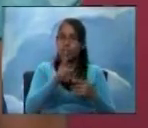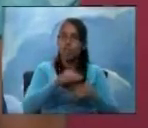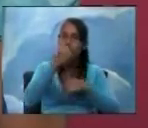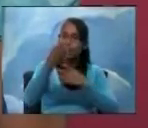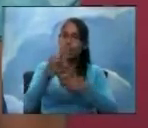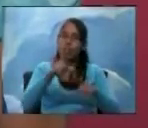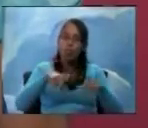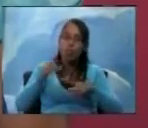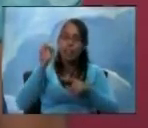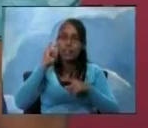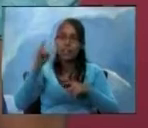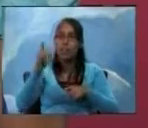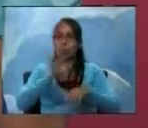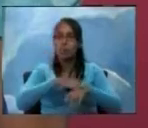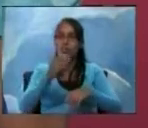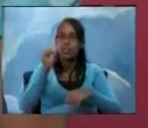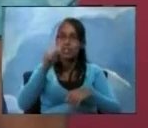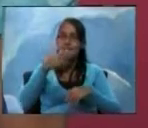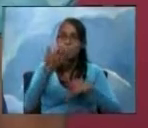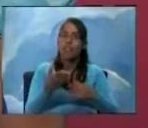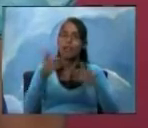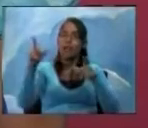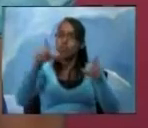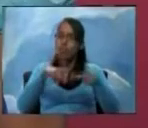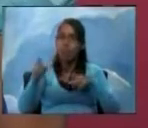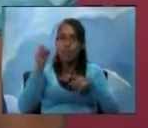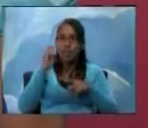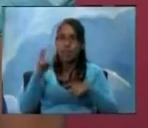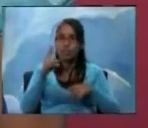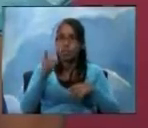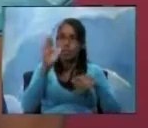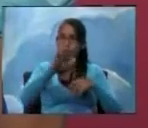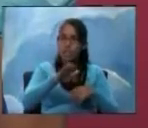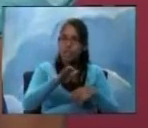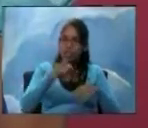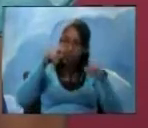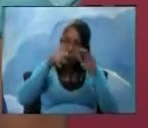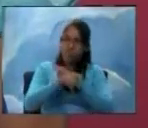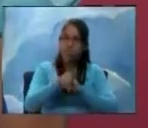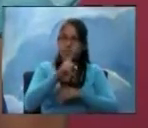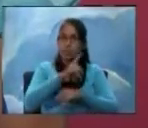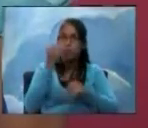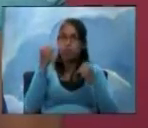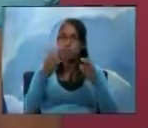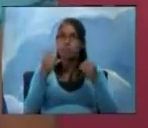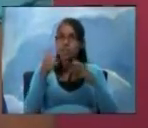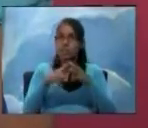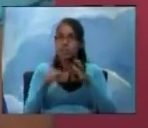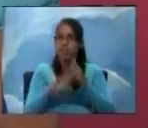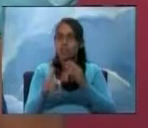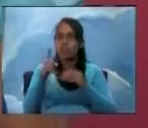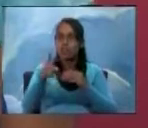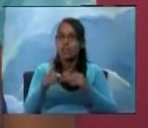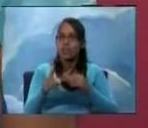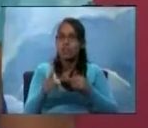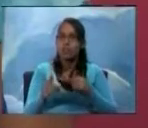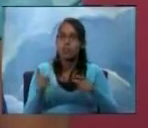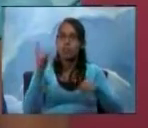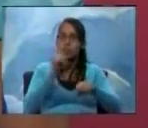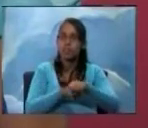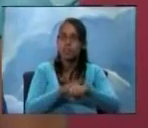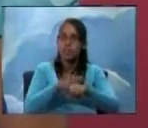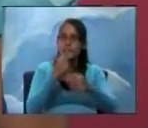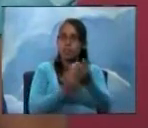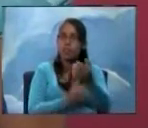demos lugar al diablo, porque si tú le das lugar al diablo, tú le estás dando cabida por muchas cosas, hermano. En una ocasión un